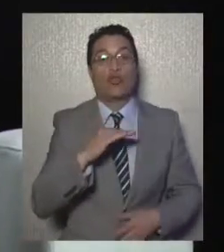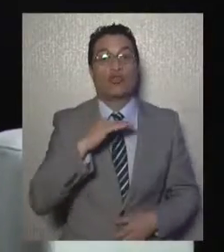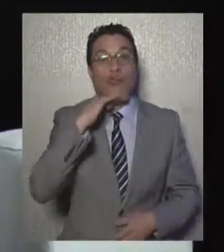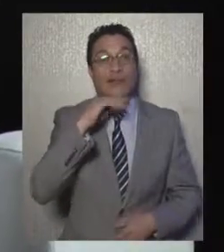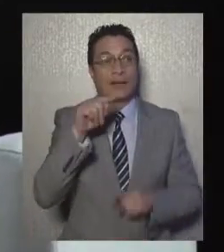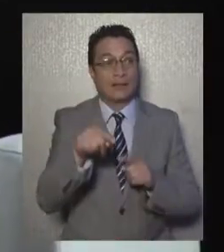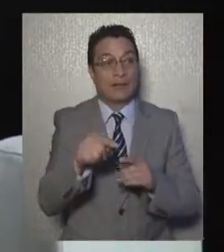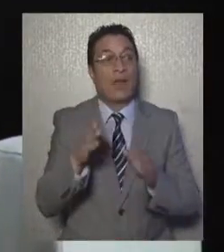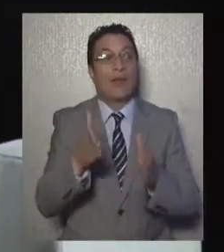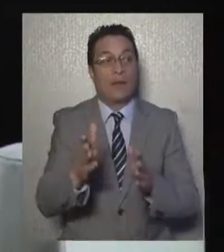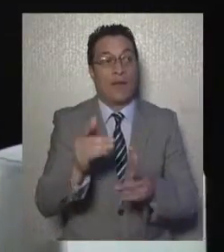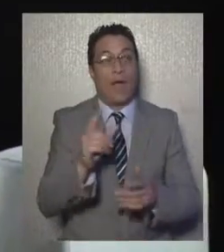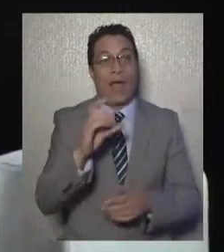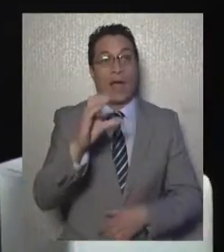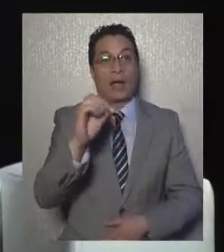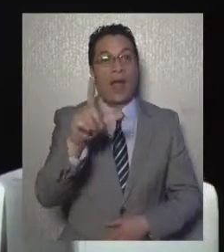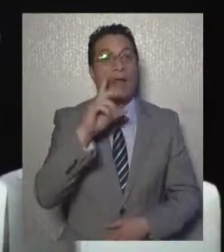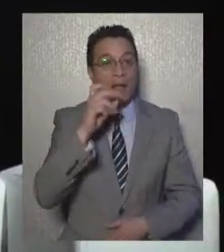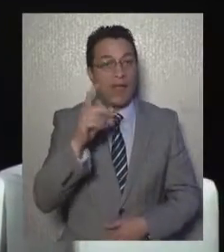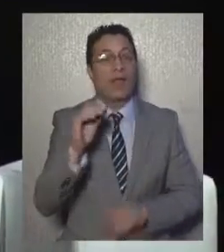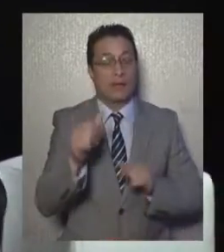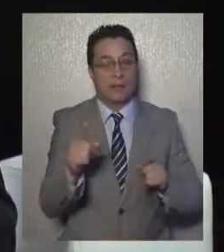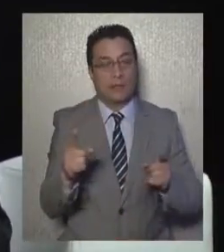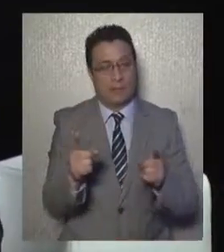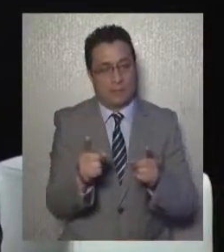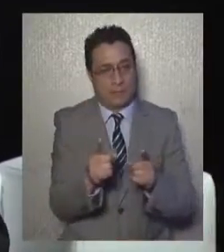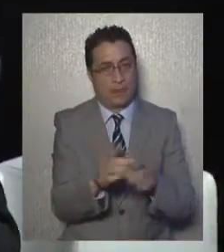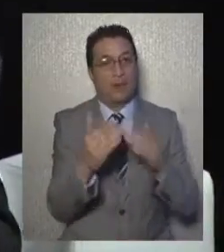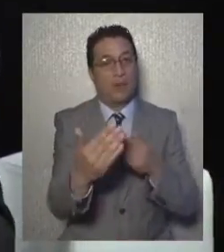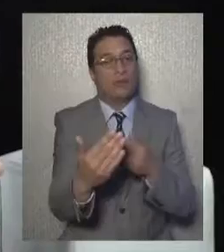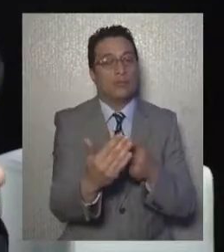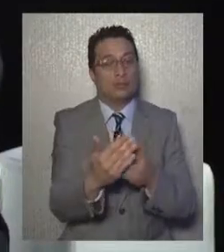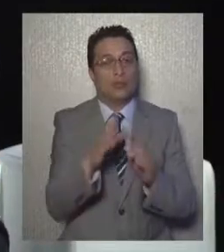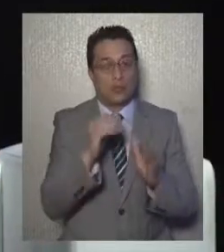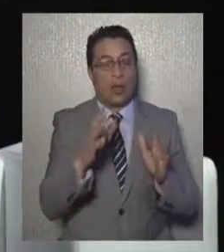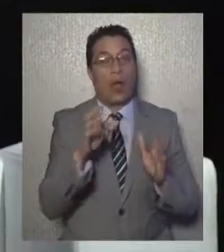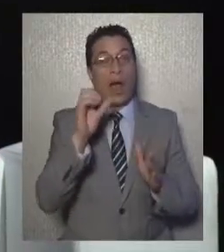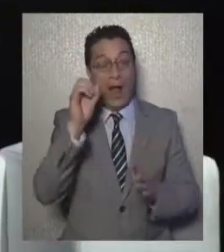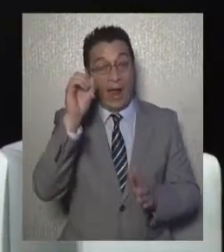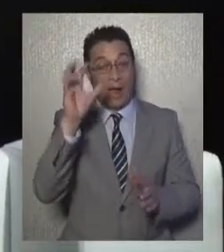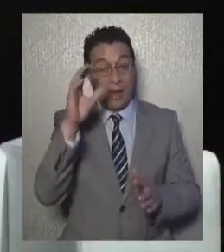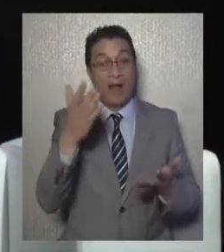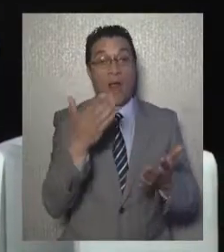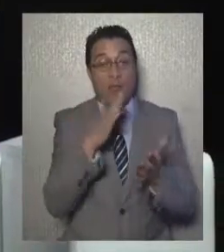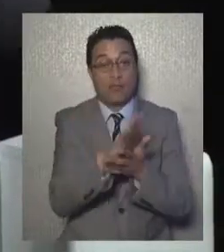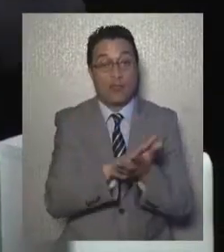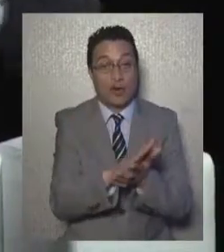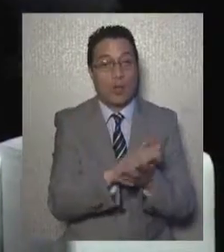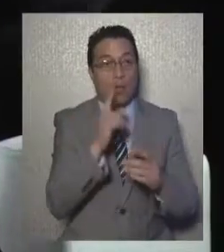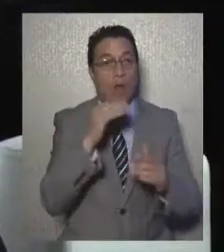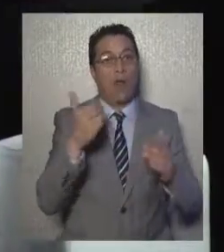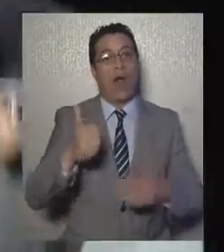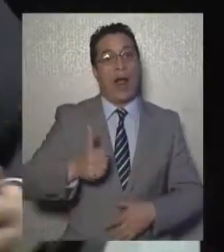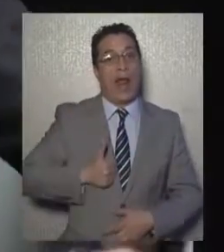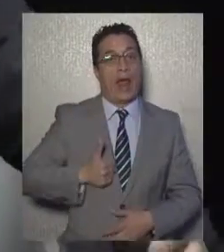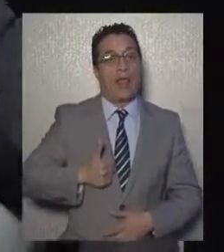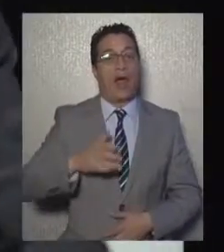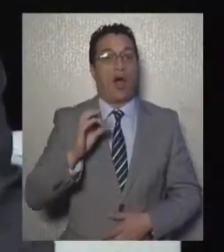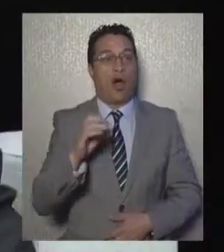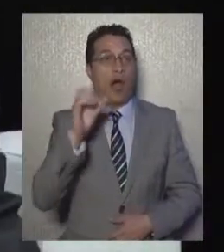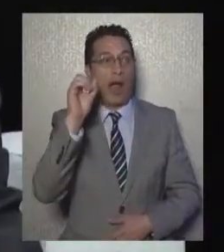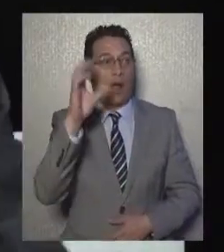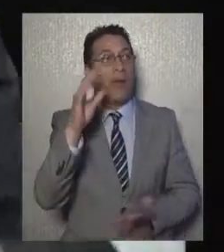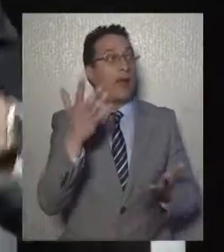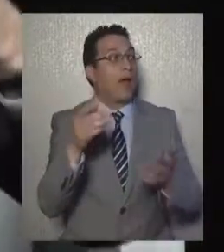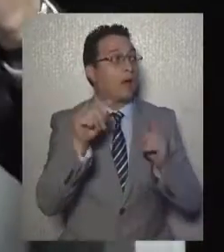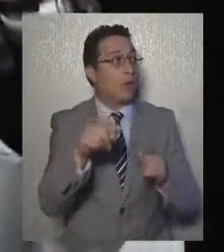tiene que venir con una calidad que le permita seguir cerrando la brecha, por ejemplo, con Canadá o Alemania. Y cuando lleguemos a ser Canadá algún día, aquí no hay madera, pero